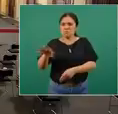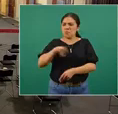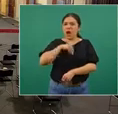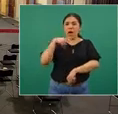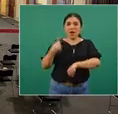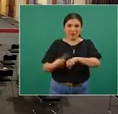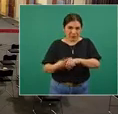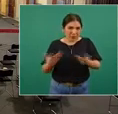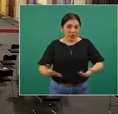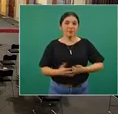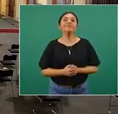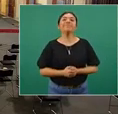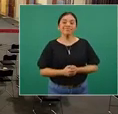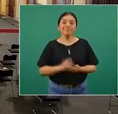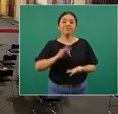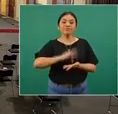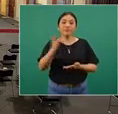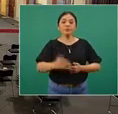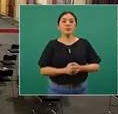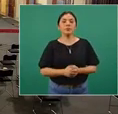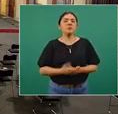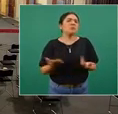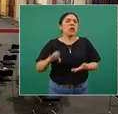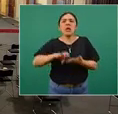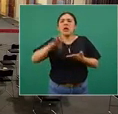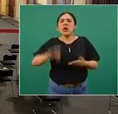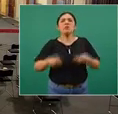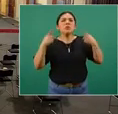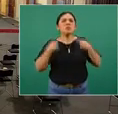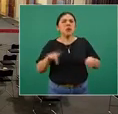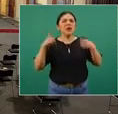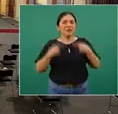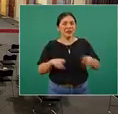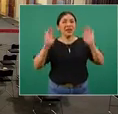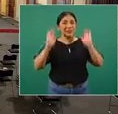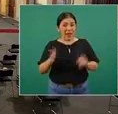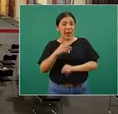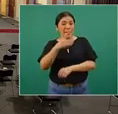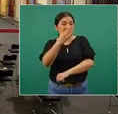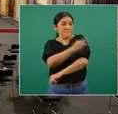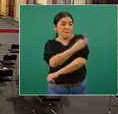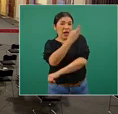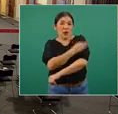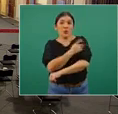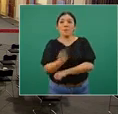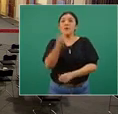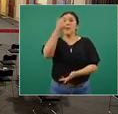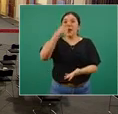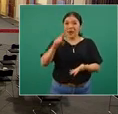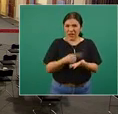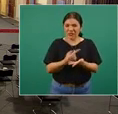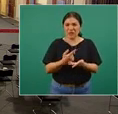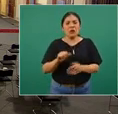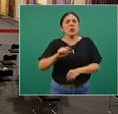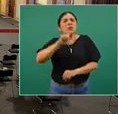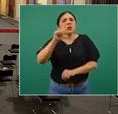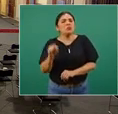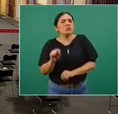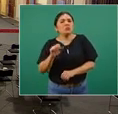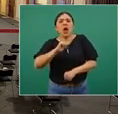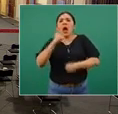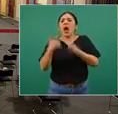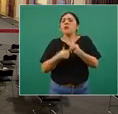vacunas. Gracias, doctor. Y por ejemplo, las personas que se aplicasen la primera dosis y por alguna razón no